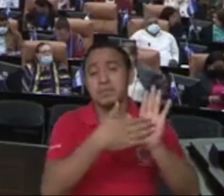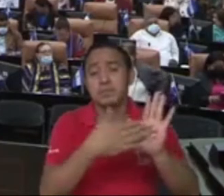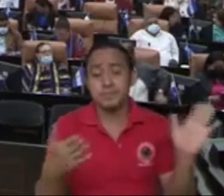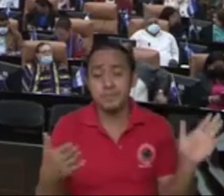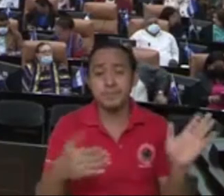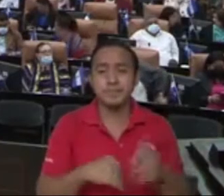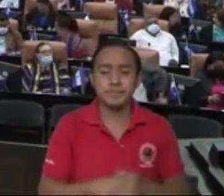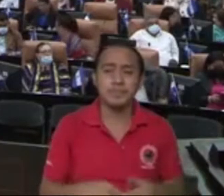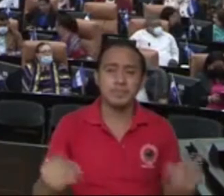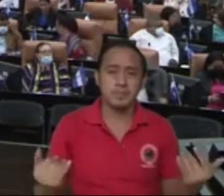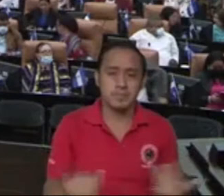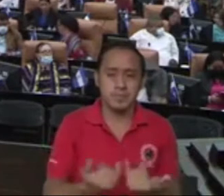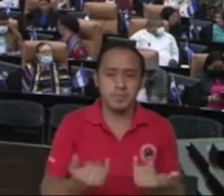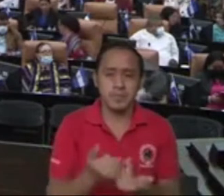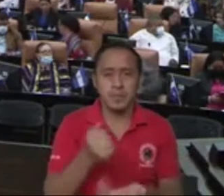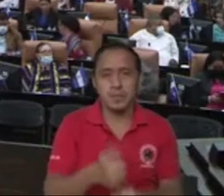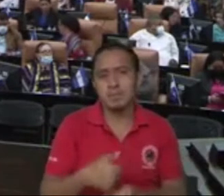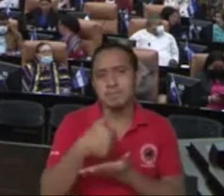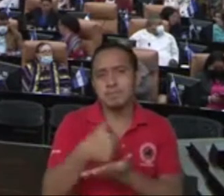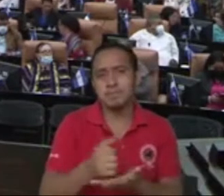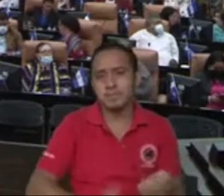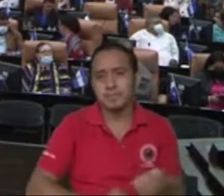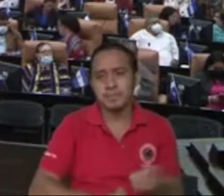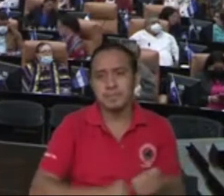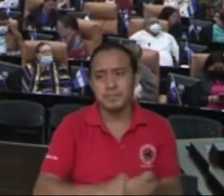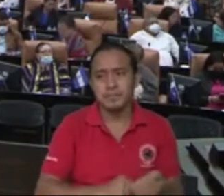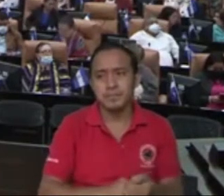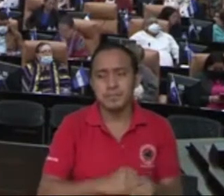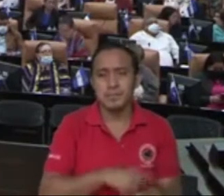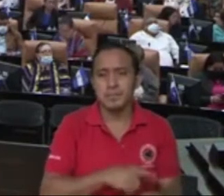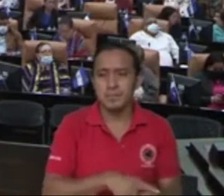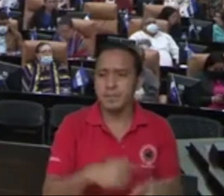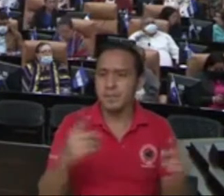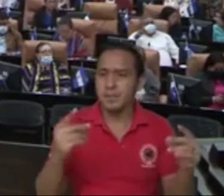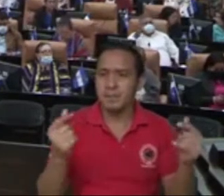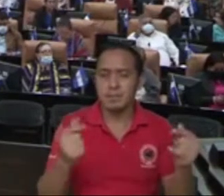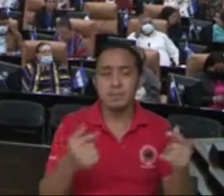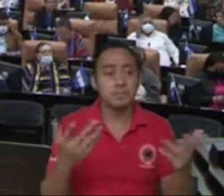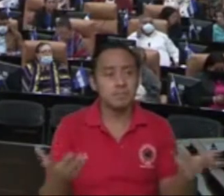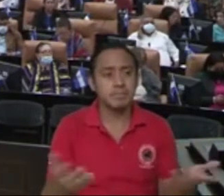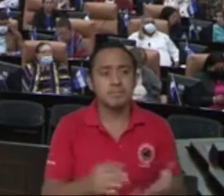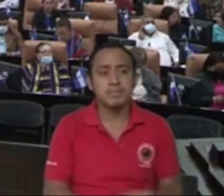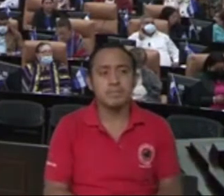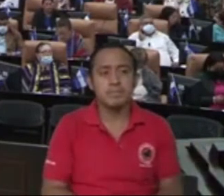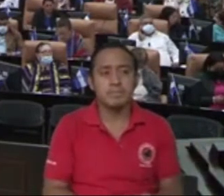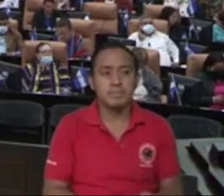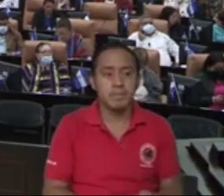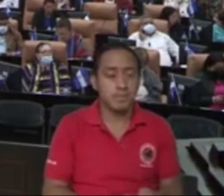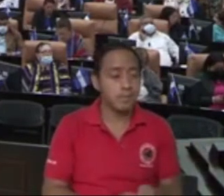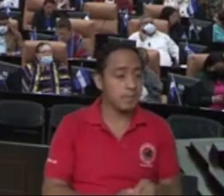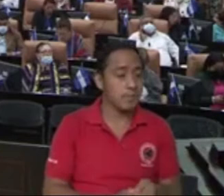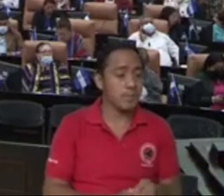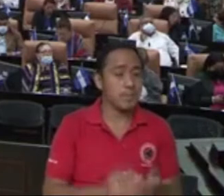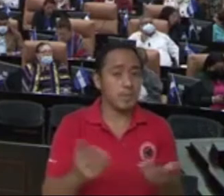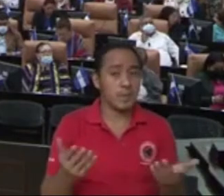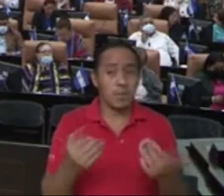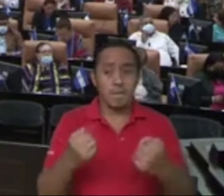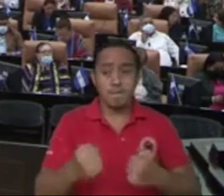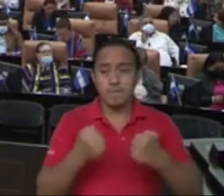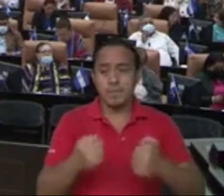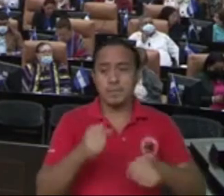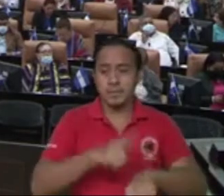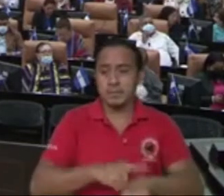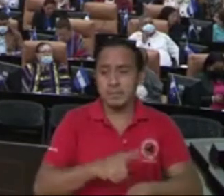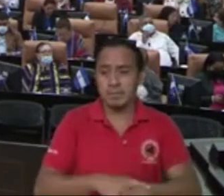y esto también va a colaborar a campañas más ágiles, a que dediquemos fuerte